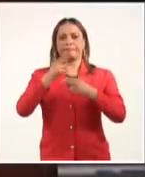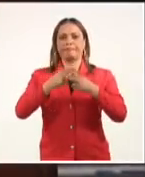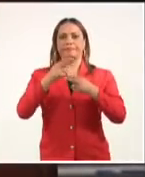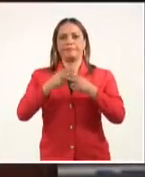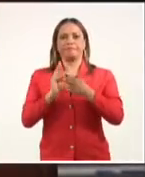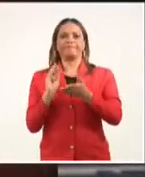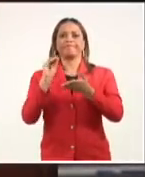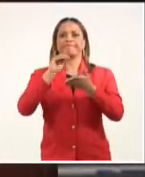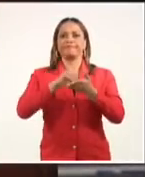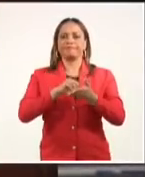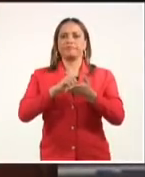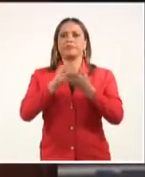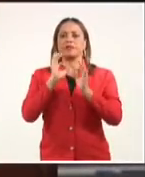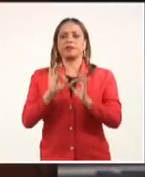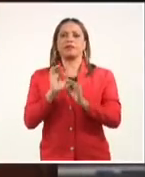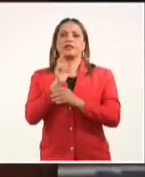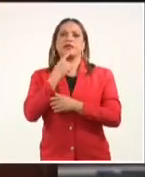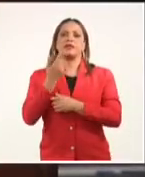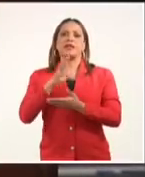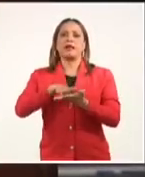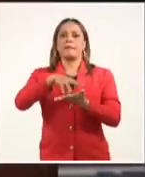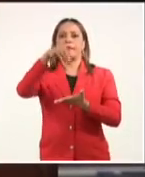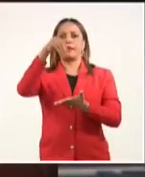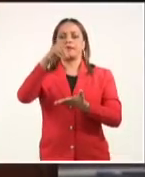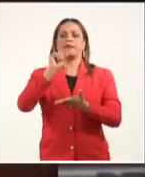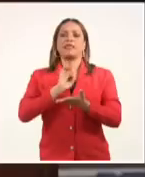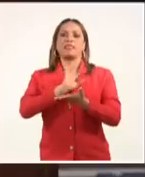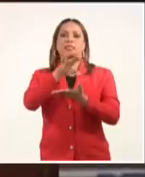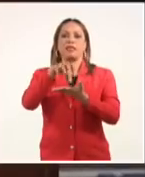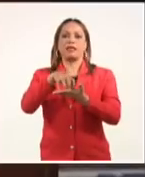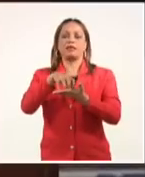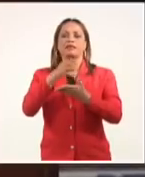lleva esta plaza.